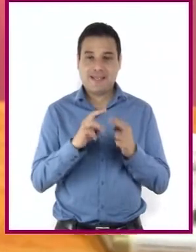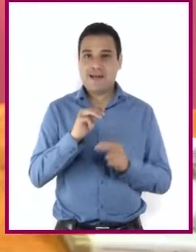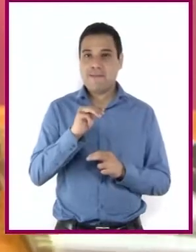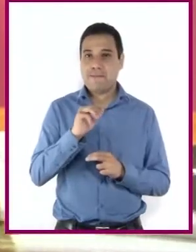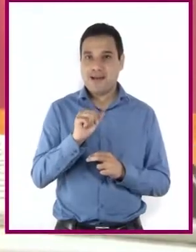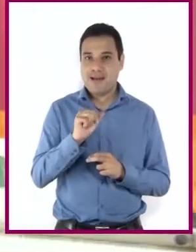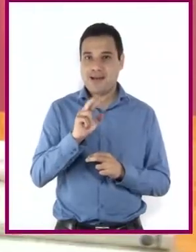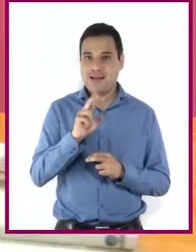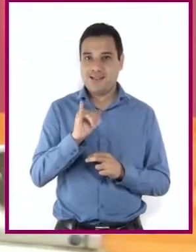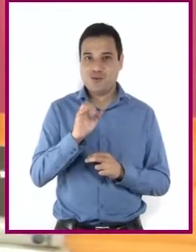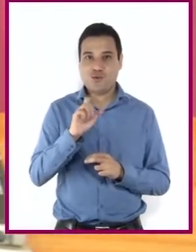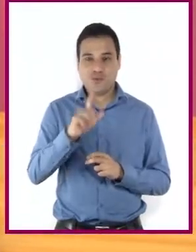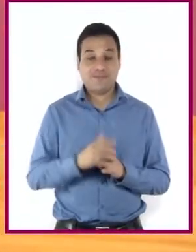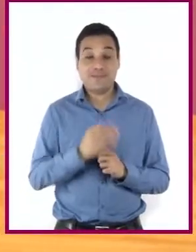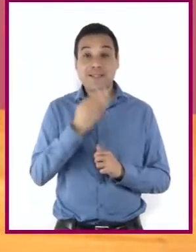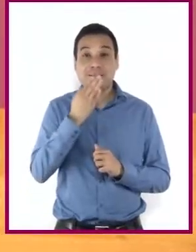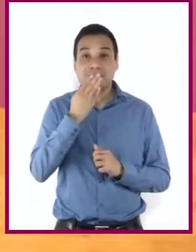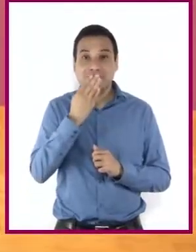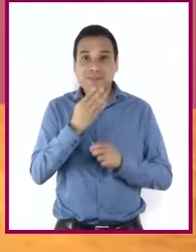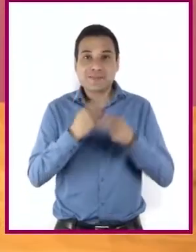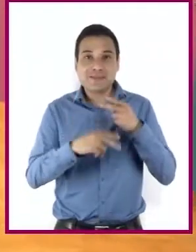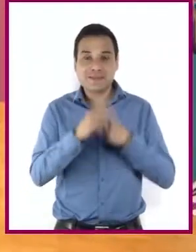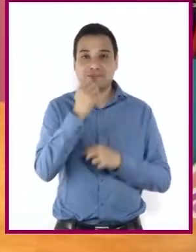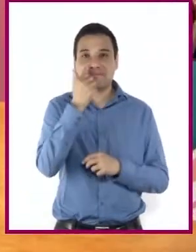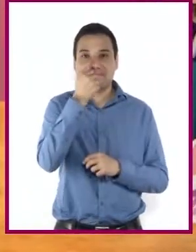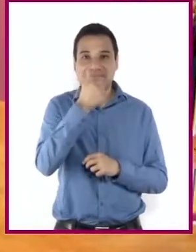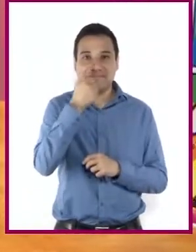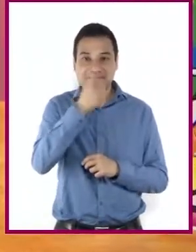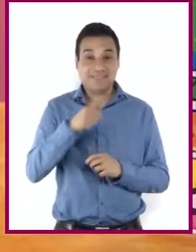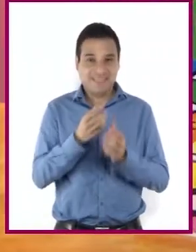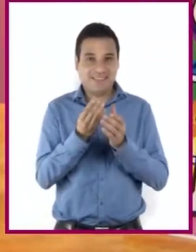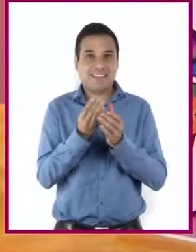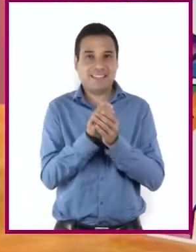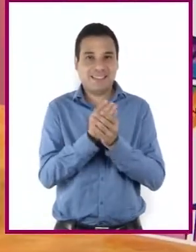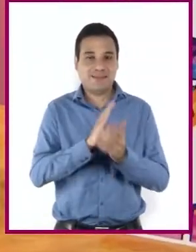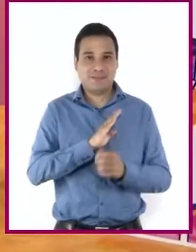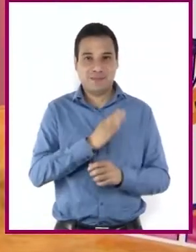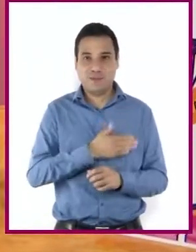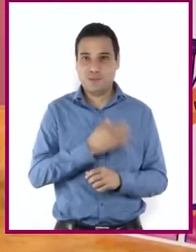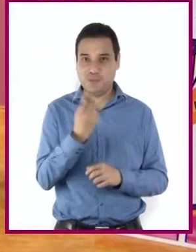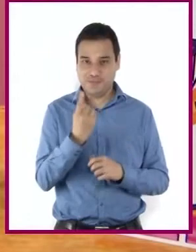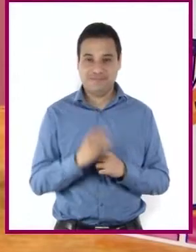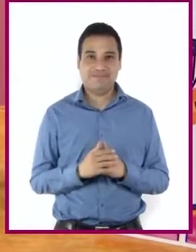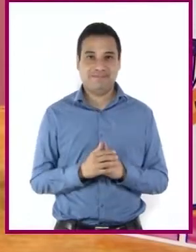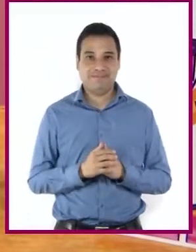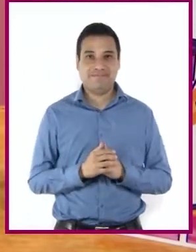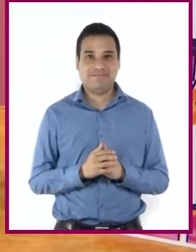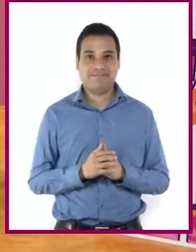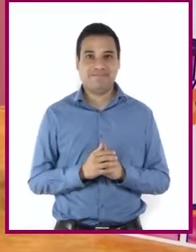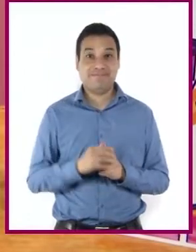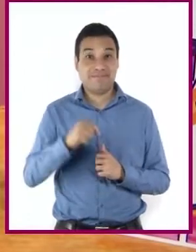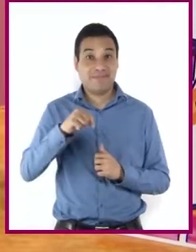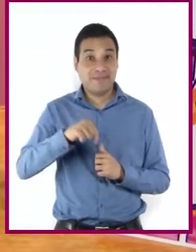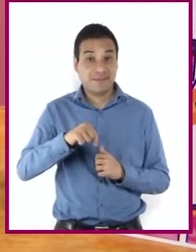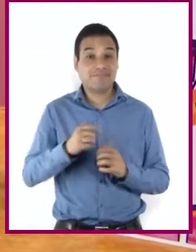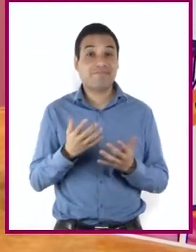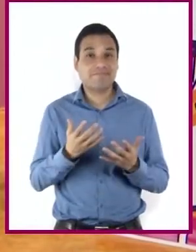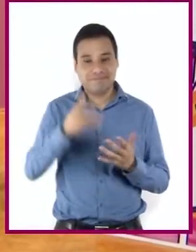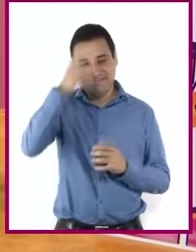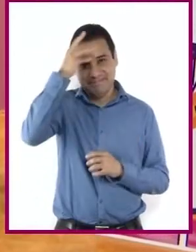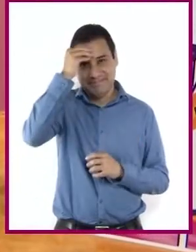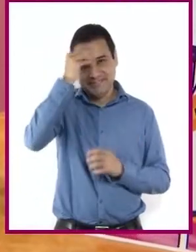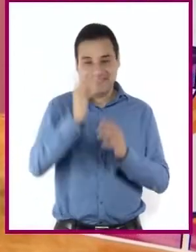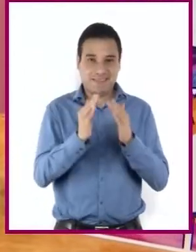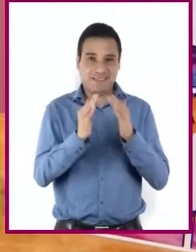y les doy la bienvenida a las alumnas y alumnos de lengua materna de primer grado de secundaria de esta sesión de Aprende en